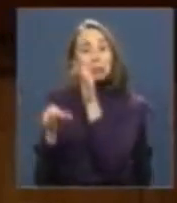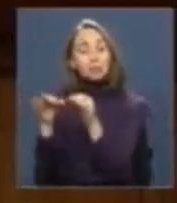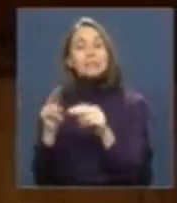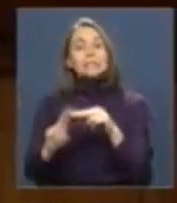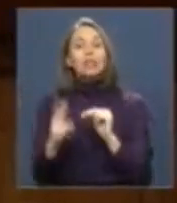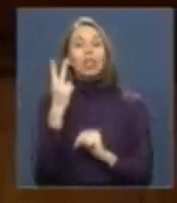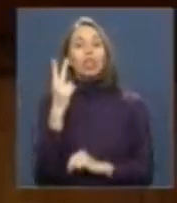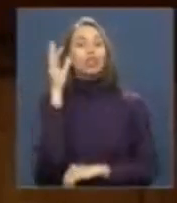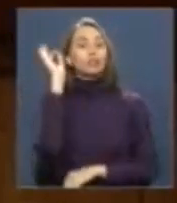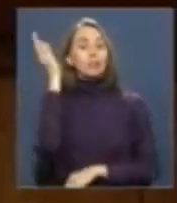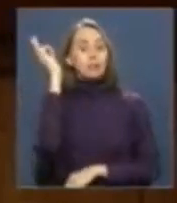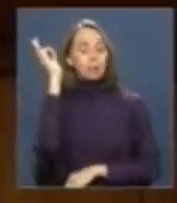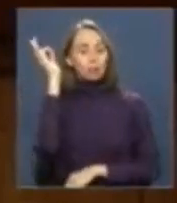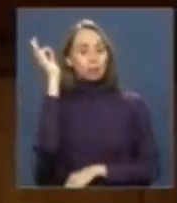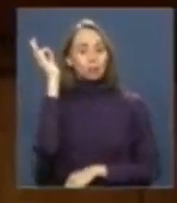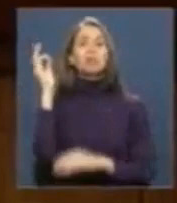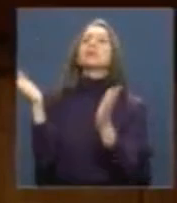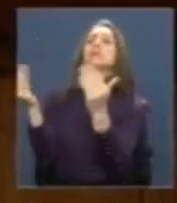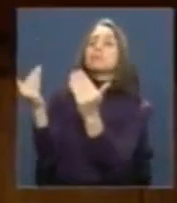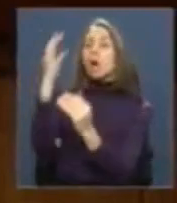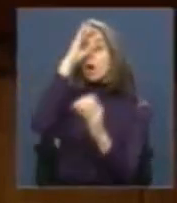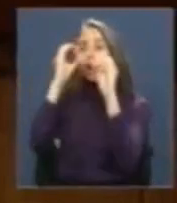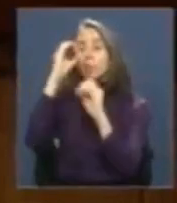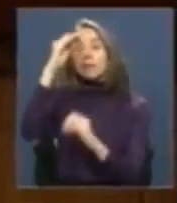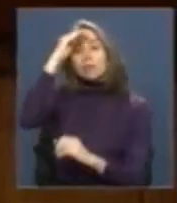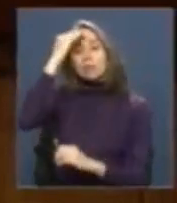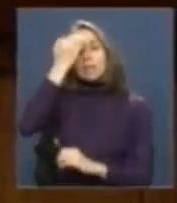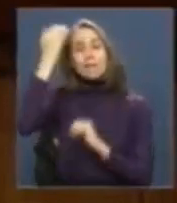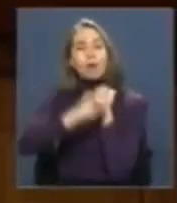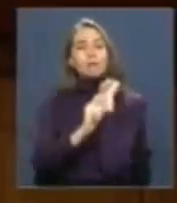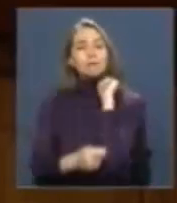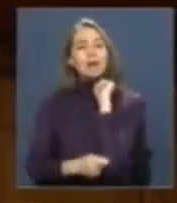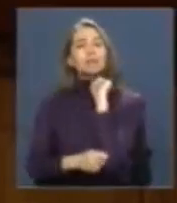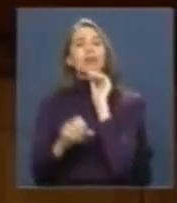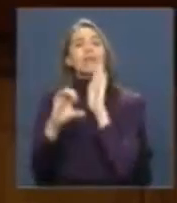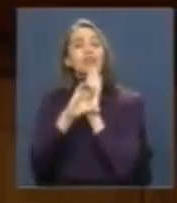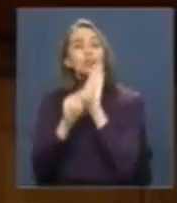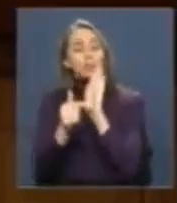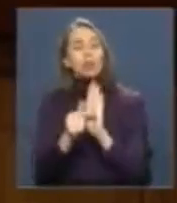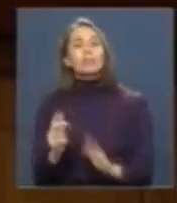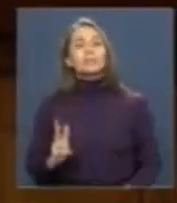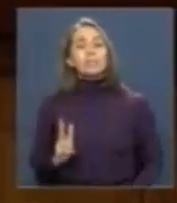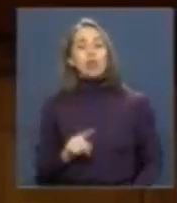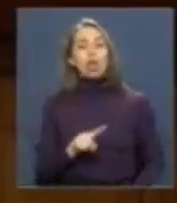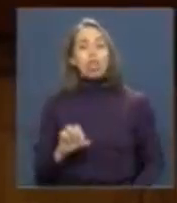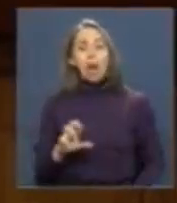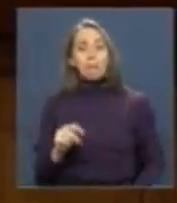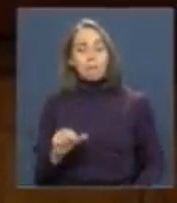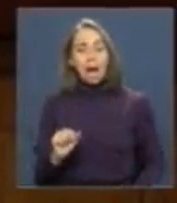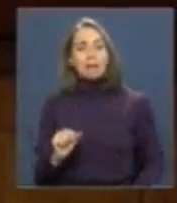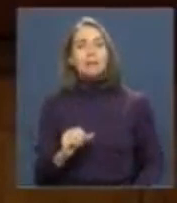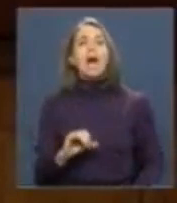recibió las opiniones de los constitucionalistas señores patricio zapata jorge correa